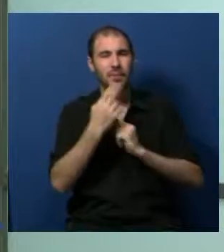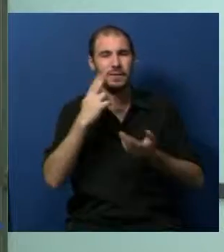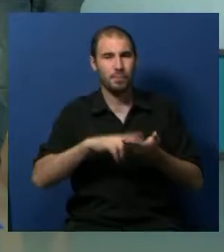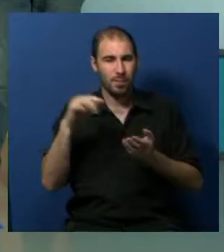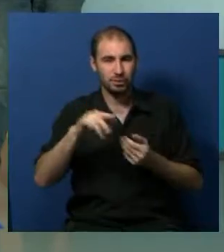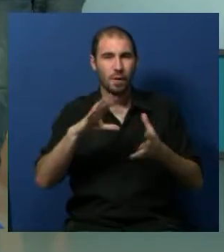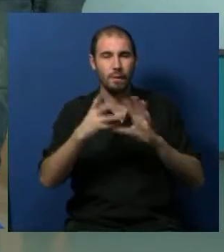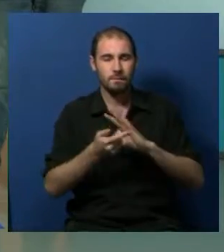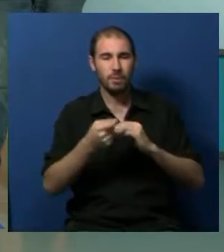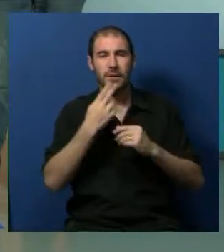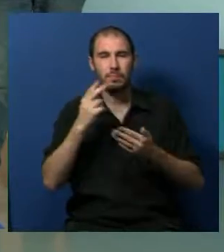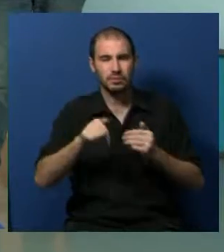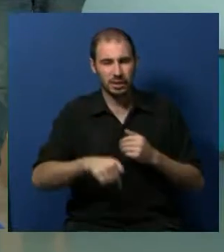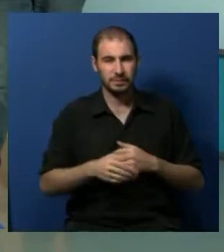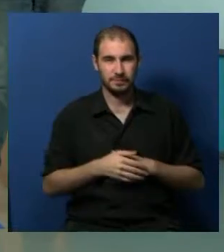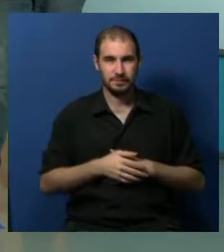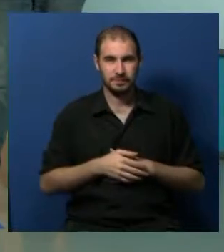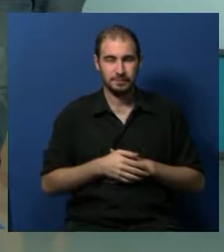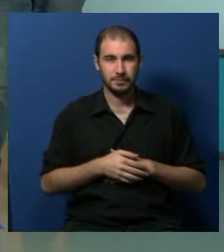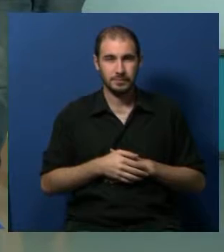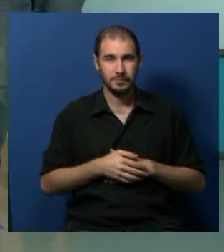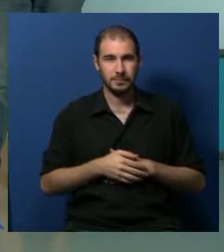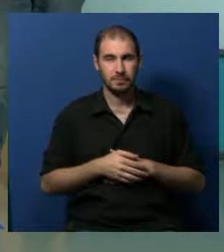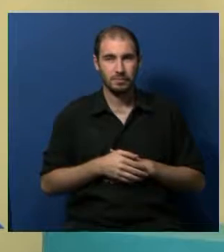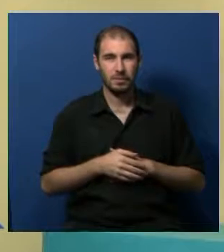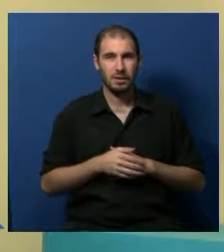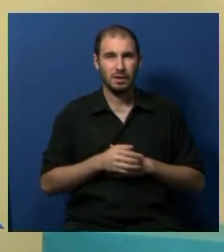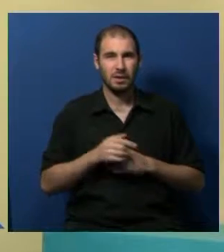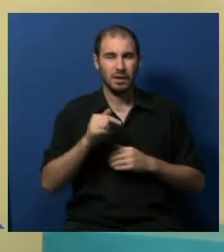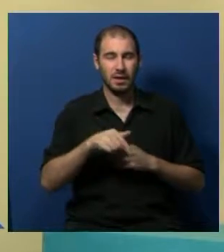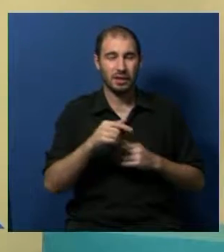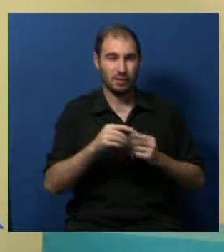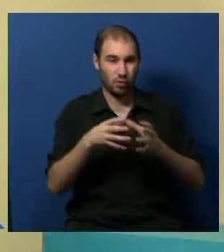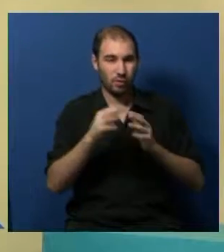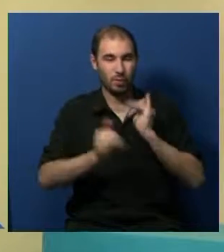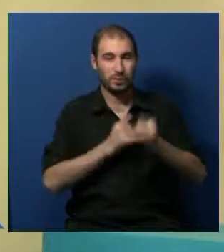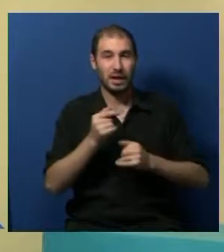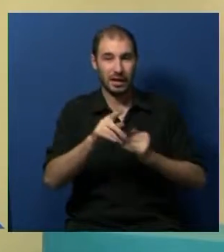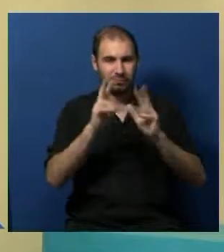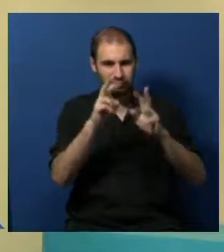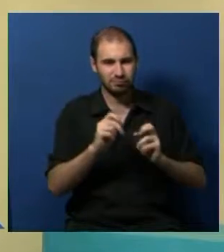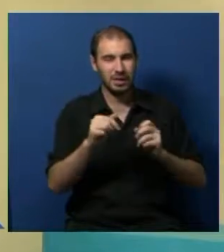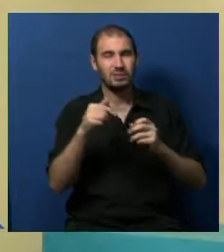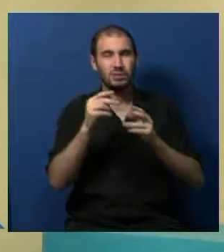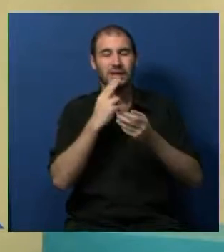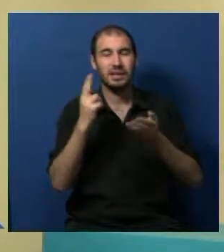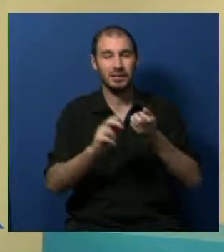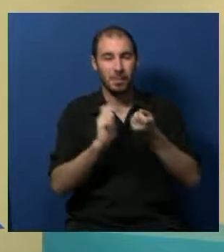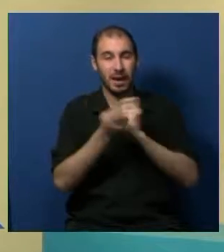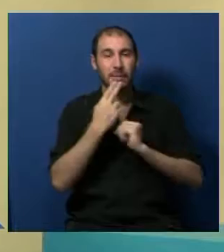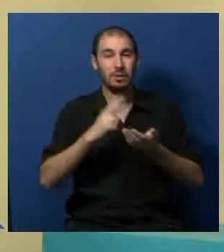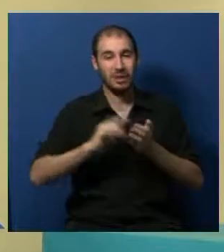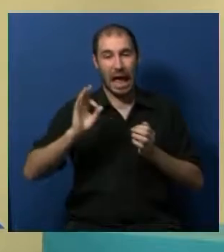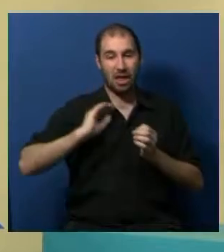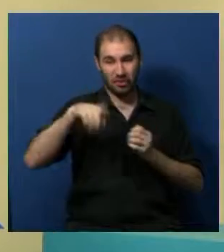impuestos, de la forma de tributar que tenemos? Bien, el ministro de Hacienda, Duhovne, ya ha dicho que están estudiando una reforma tributaria, pero recién va a ser para el año